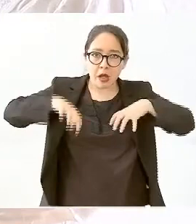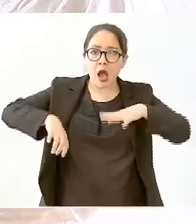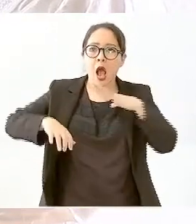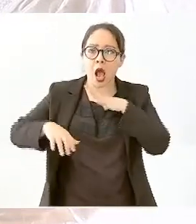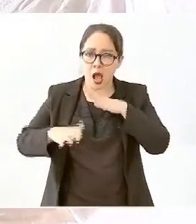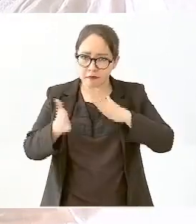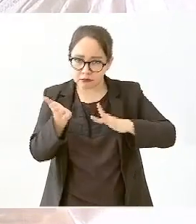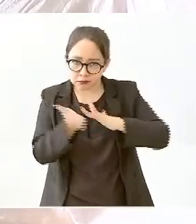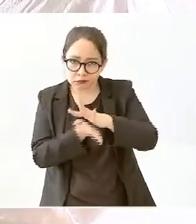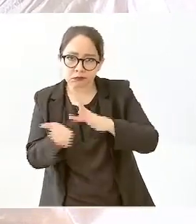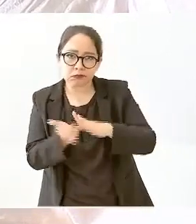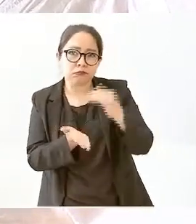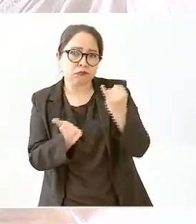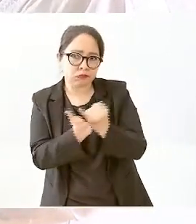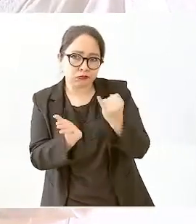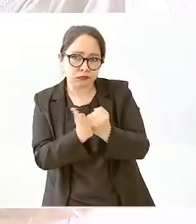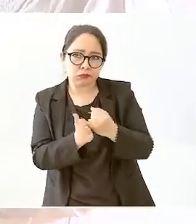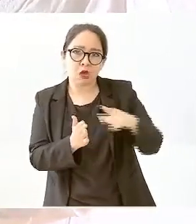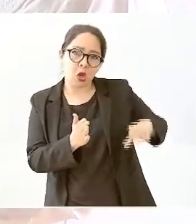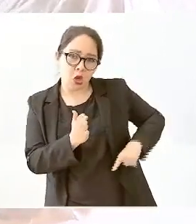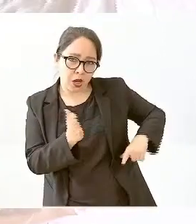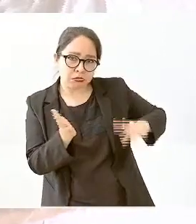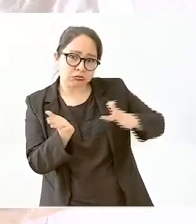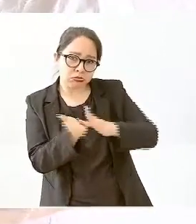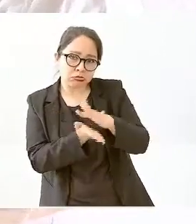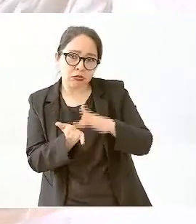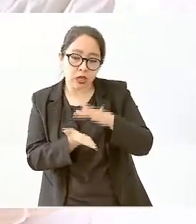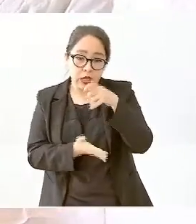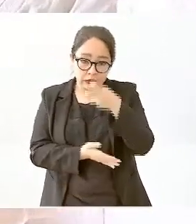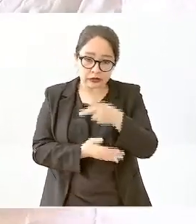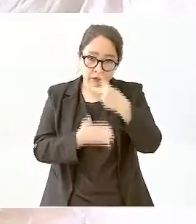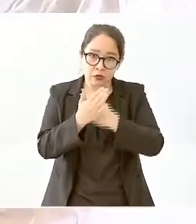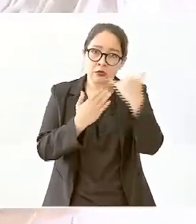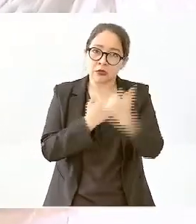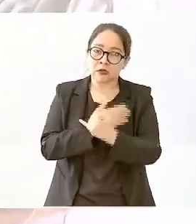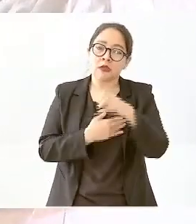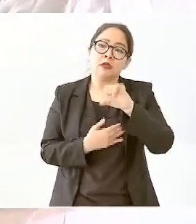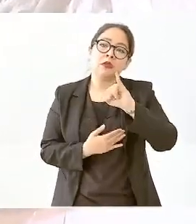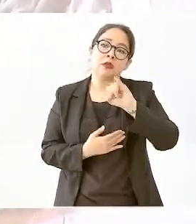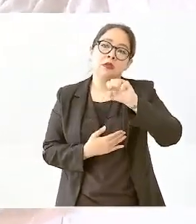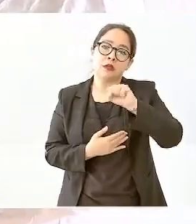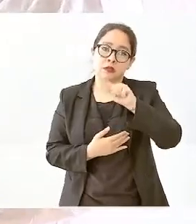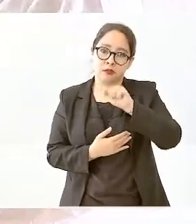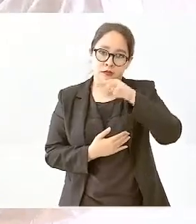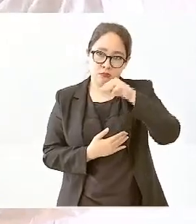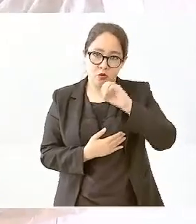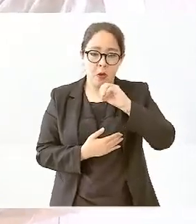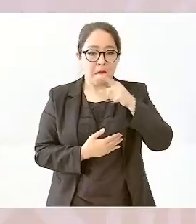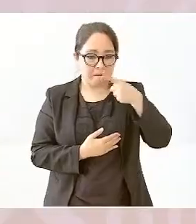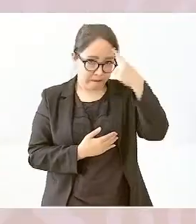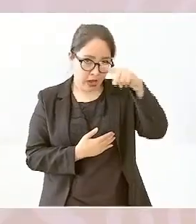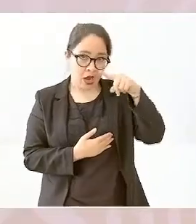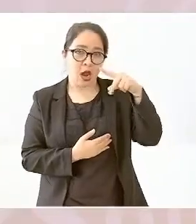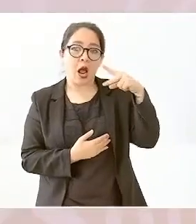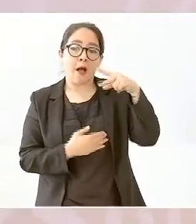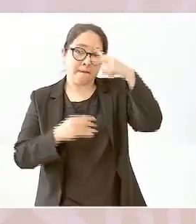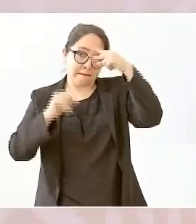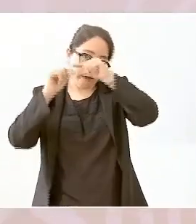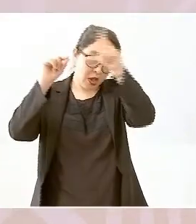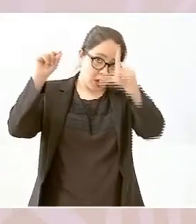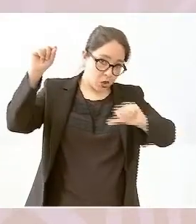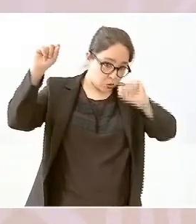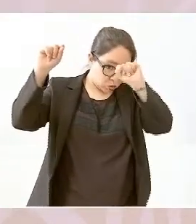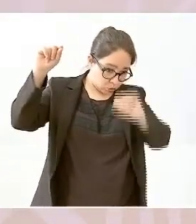por parte del gobierno y que harán que este proyecto del Istmo traiga prosperidad al sur de México. En